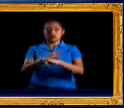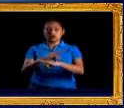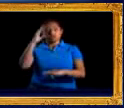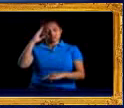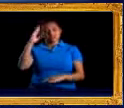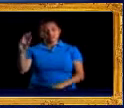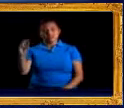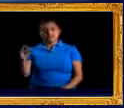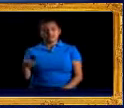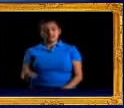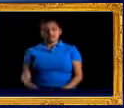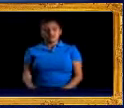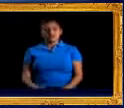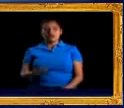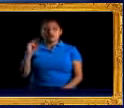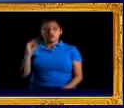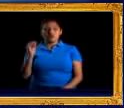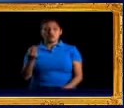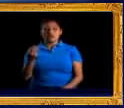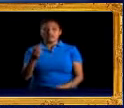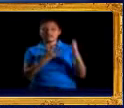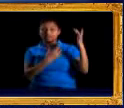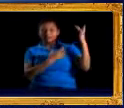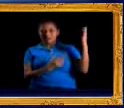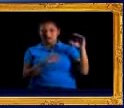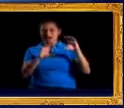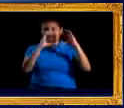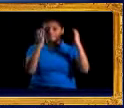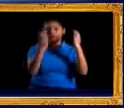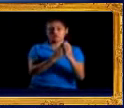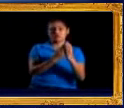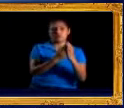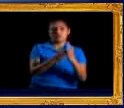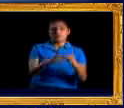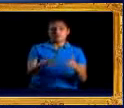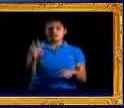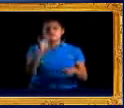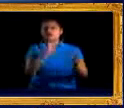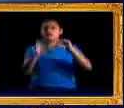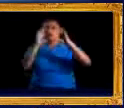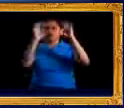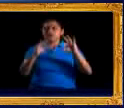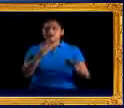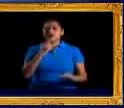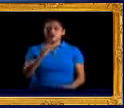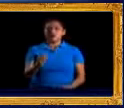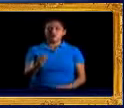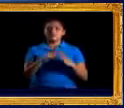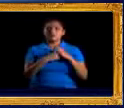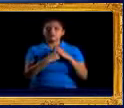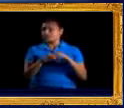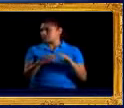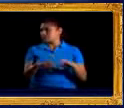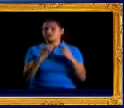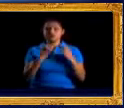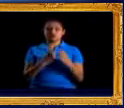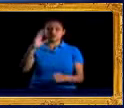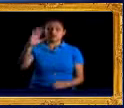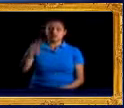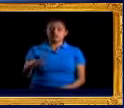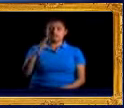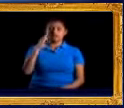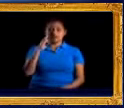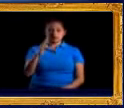sabía lo que le esperaba al mundo. Y de alguna manera, hermano, empezamos entonces aquí a